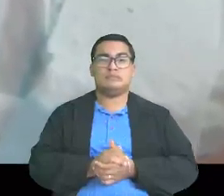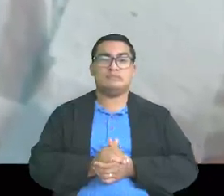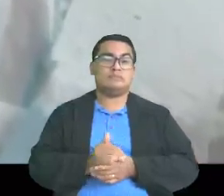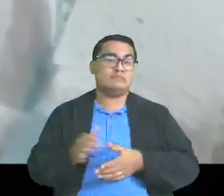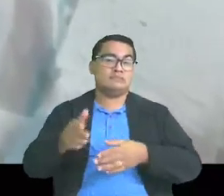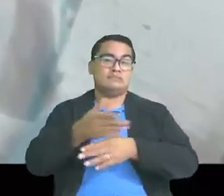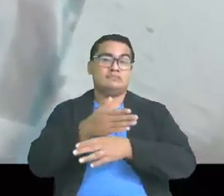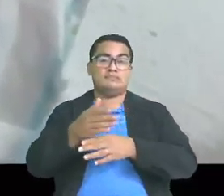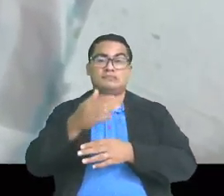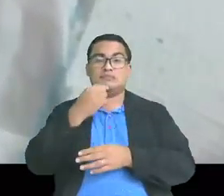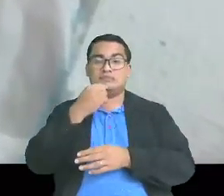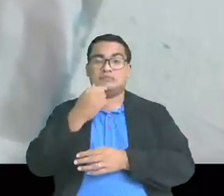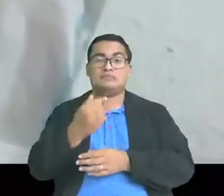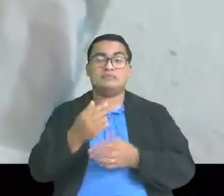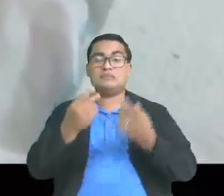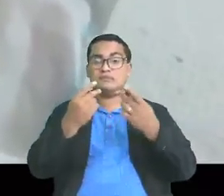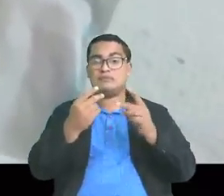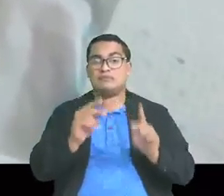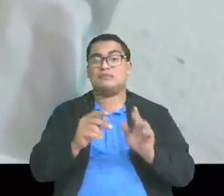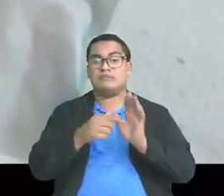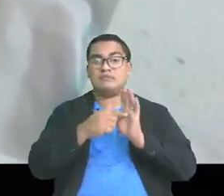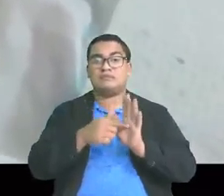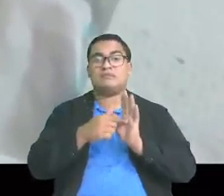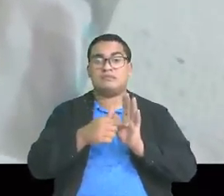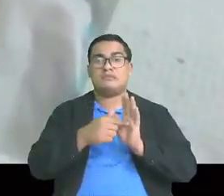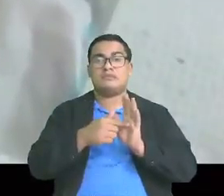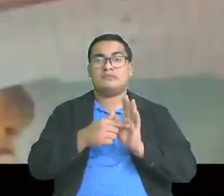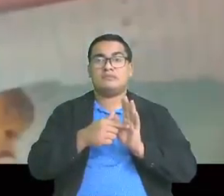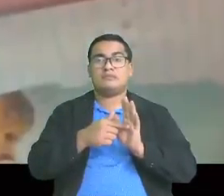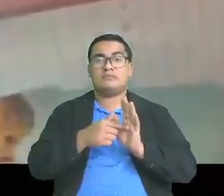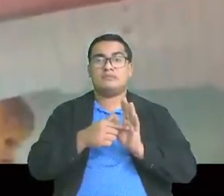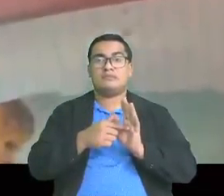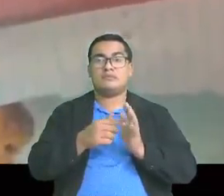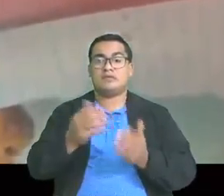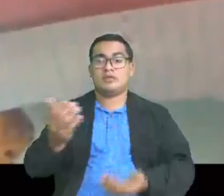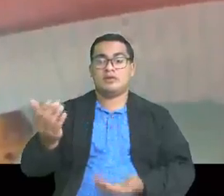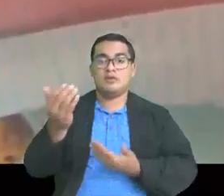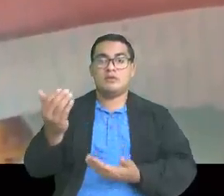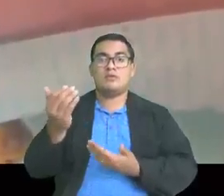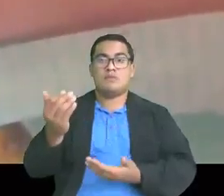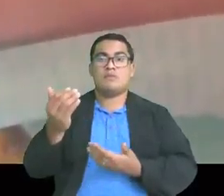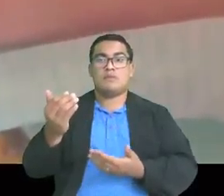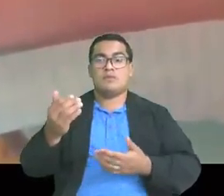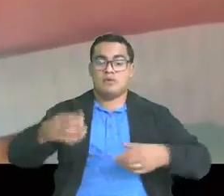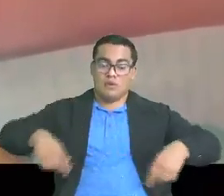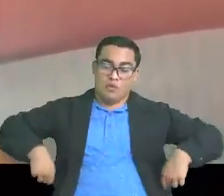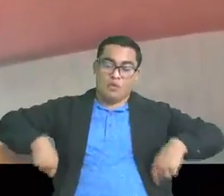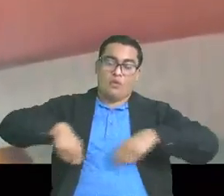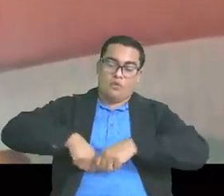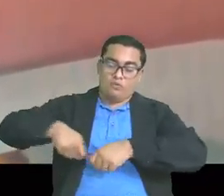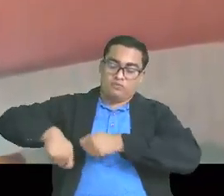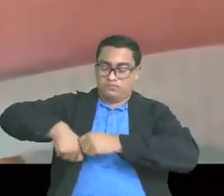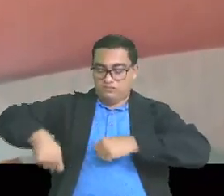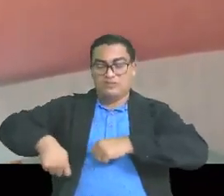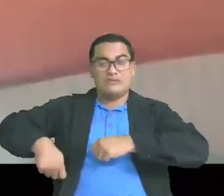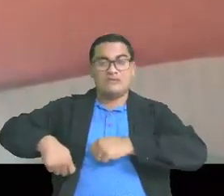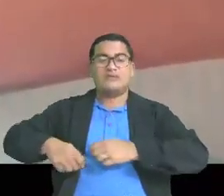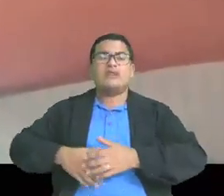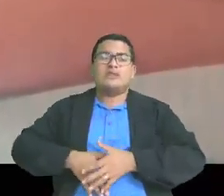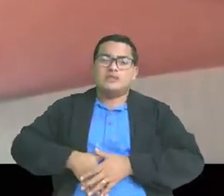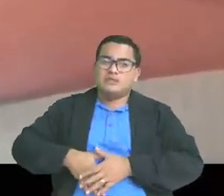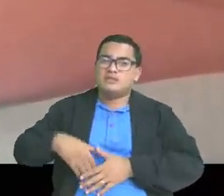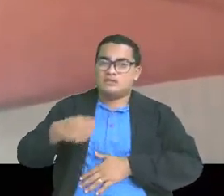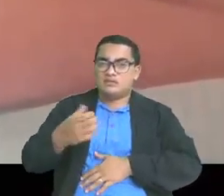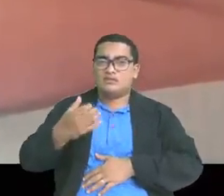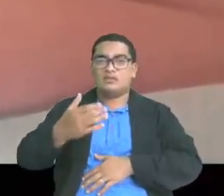salir y no pasa nada. Sin embargo, si nosotros le ponemos fajero, intentemos nosotros andar un día fajados, es horrible. Aparte de la